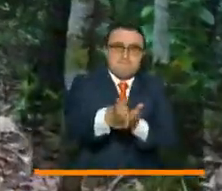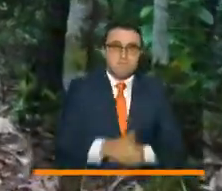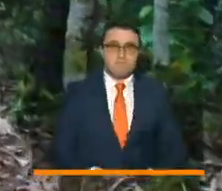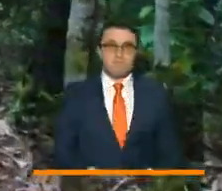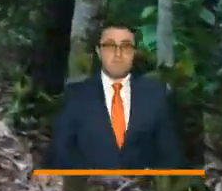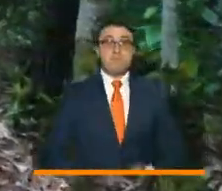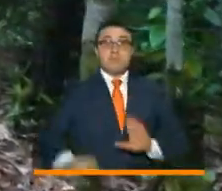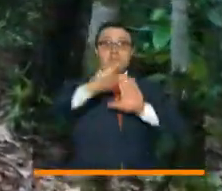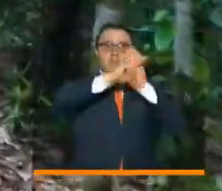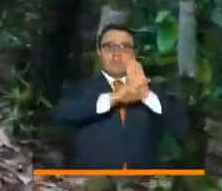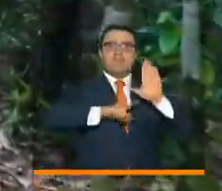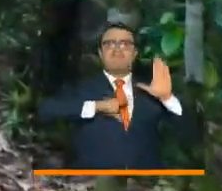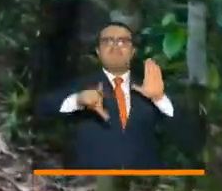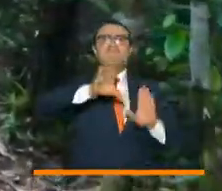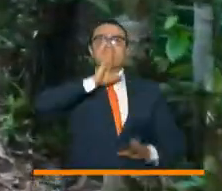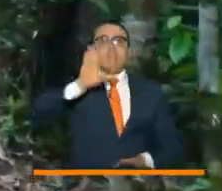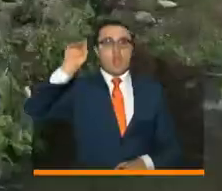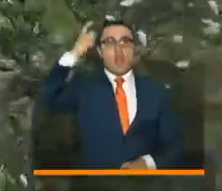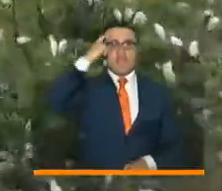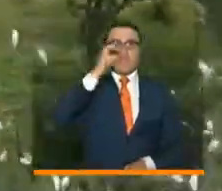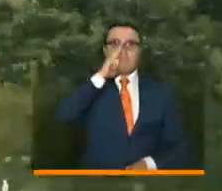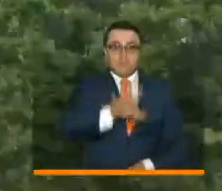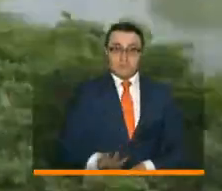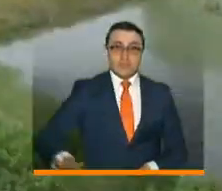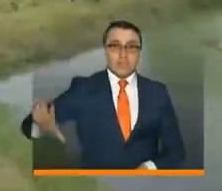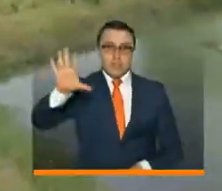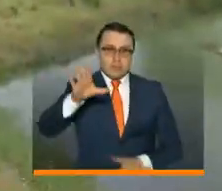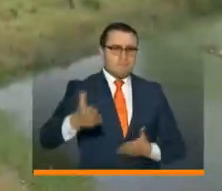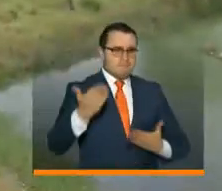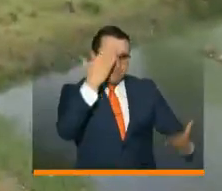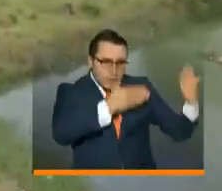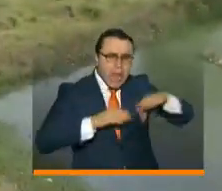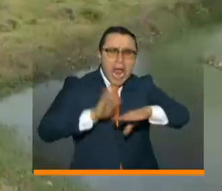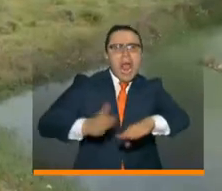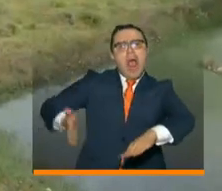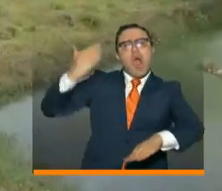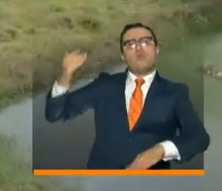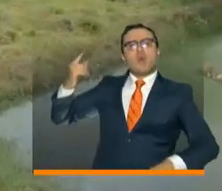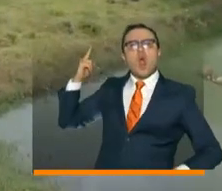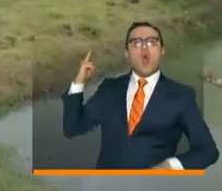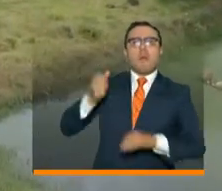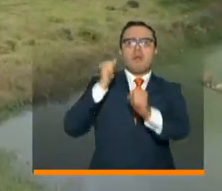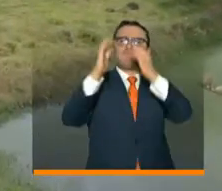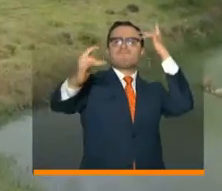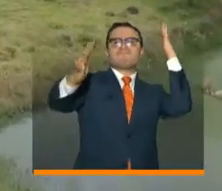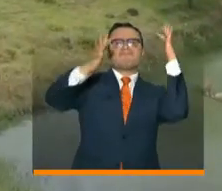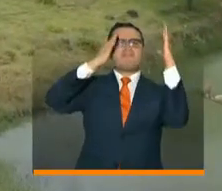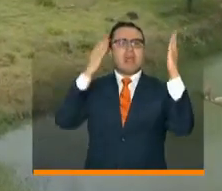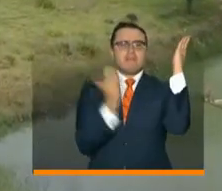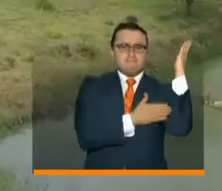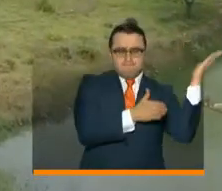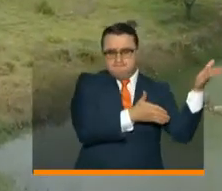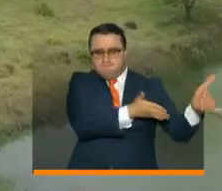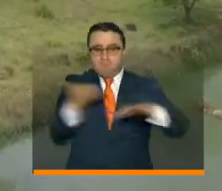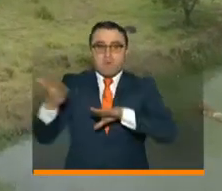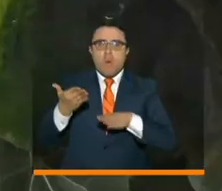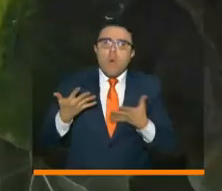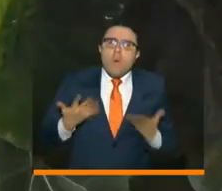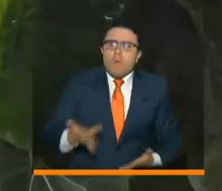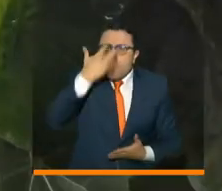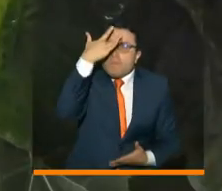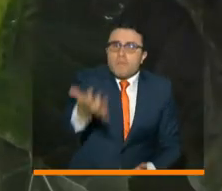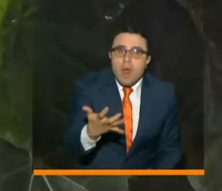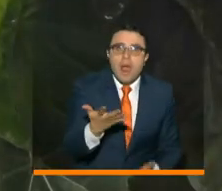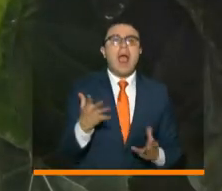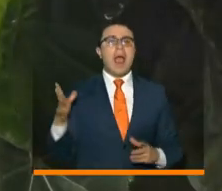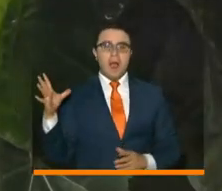Esta política liderada por el Gobierno Nacional analizó las causas directas de la deforestación en Colombia. De esta forma,